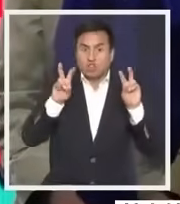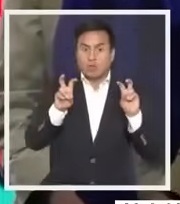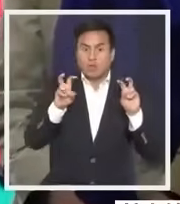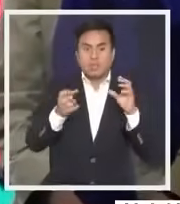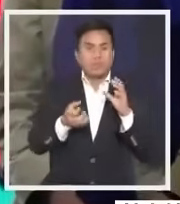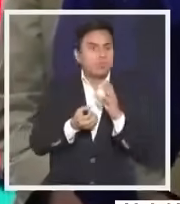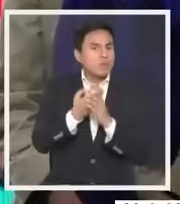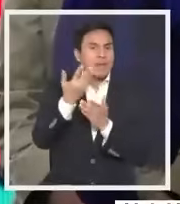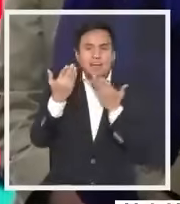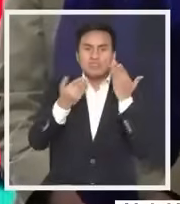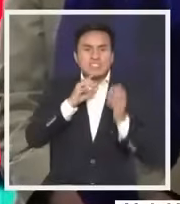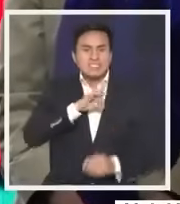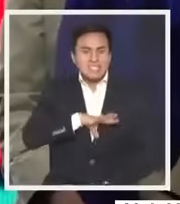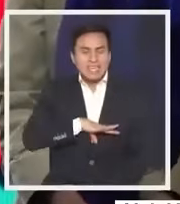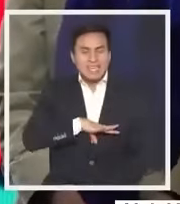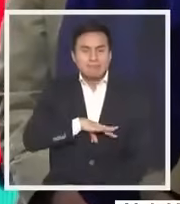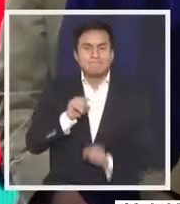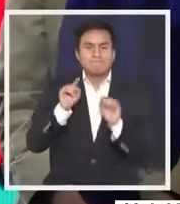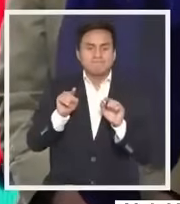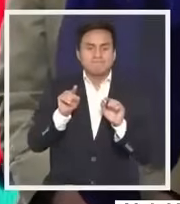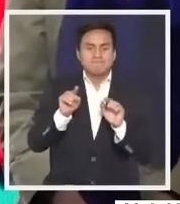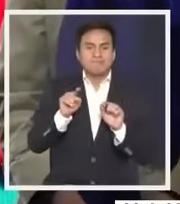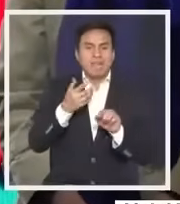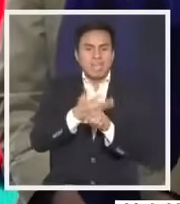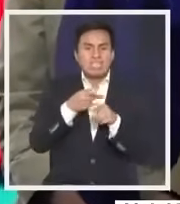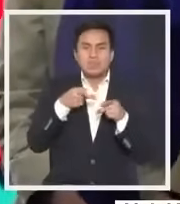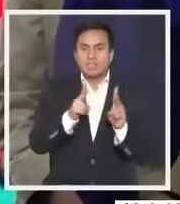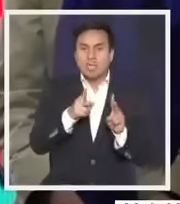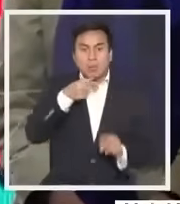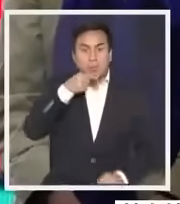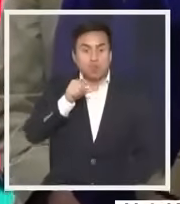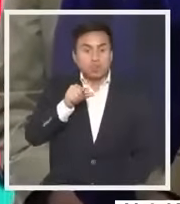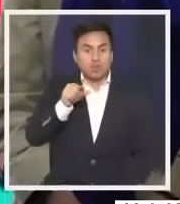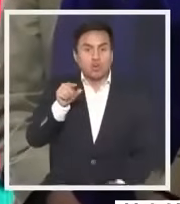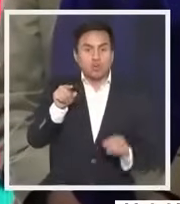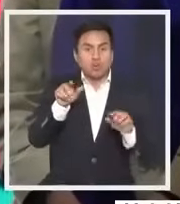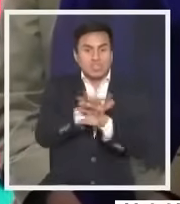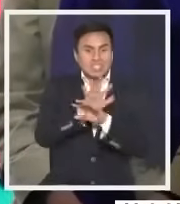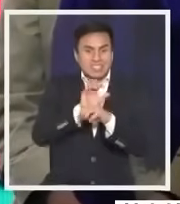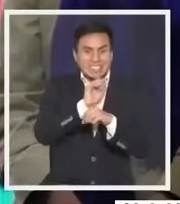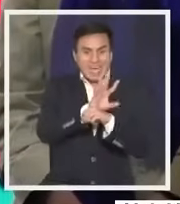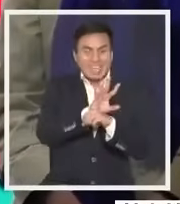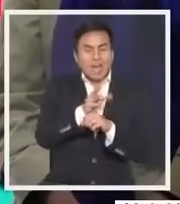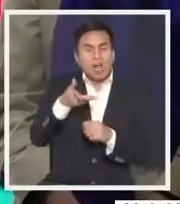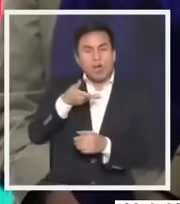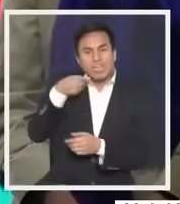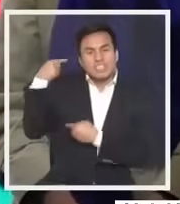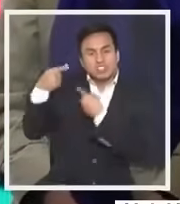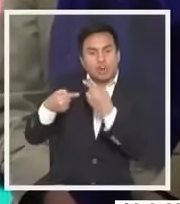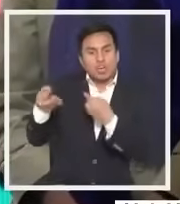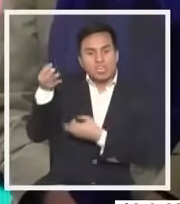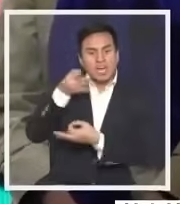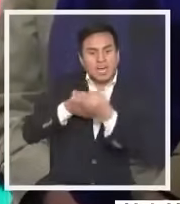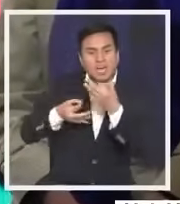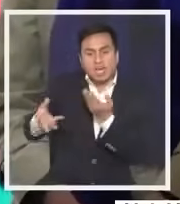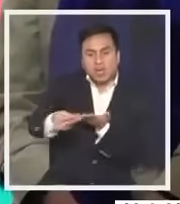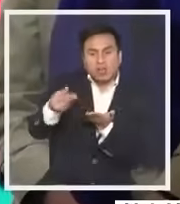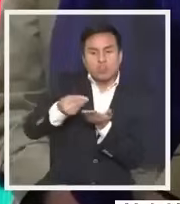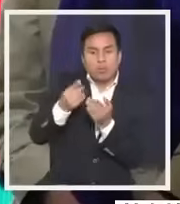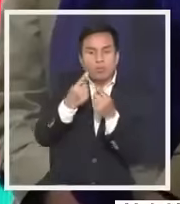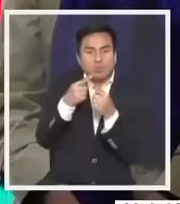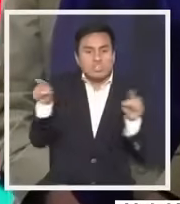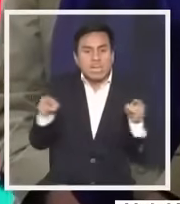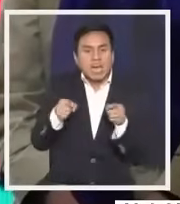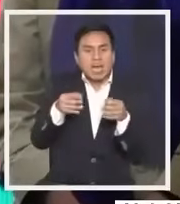la nueva canción chilena que va a estar disponible pronto, me imagino, en sala, en donde cuentan la historia de la recolección de la